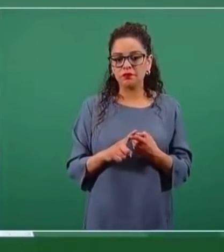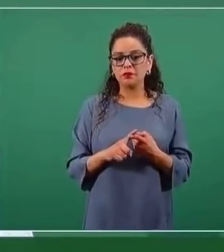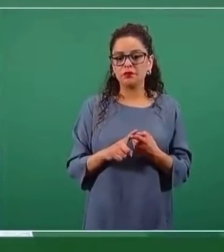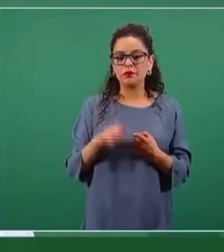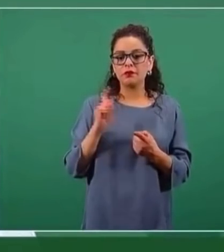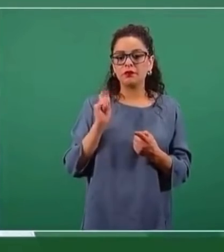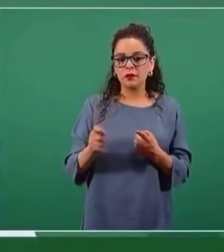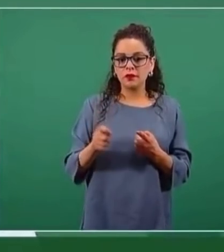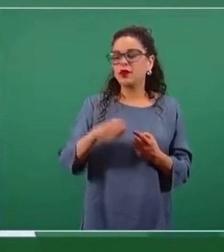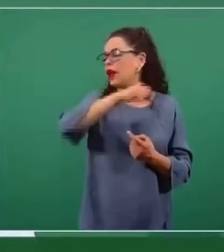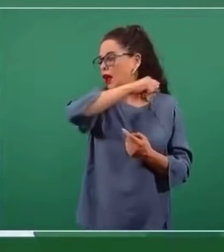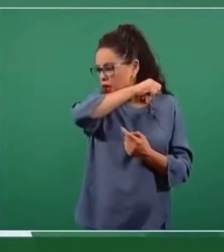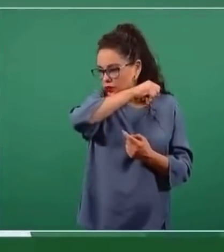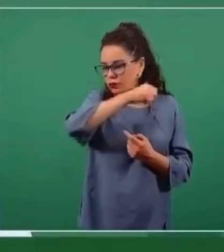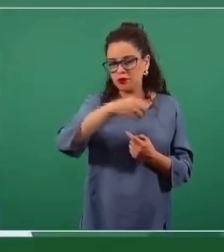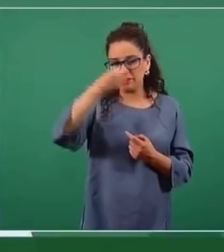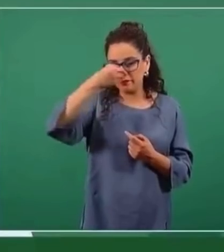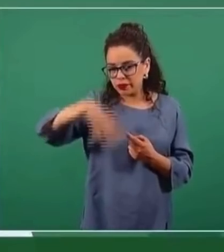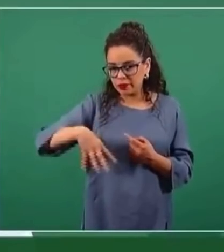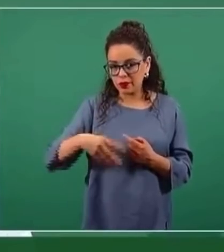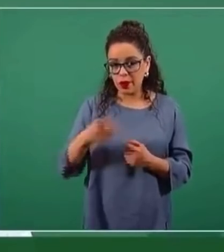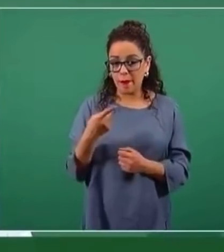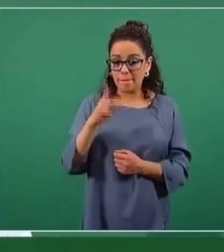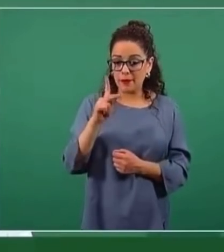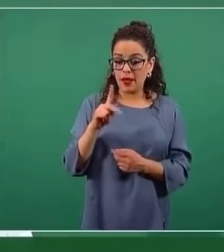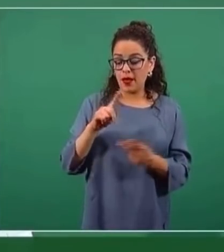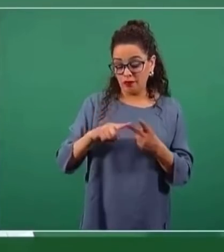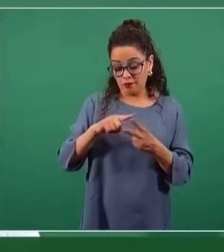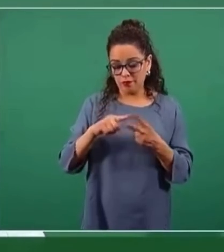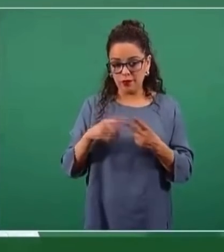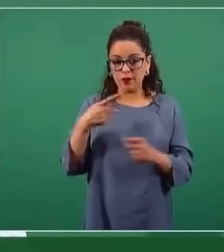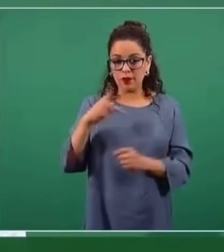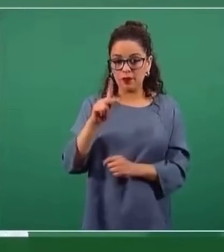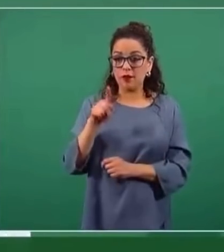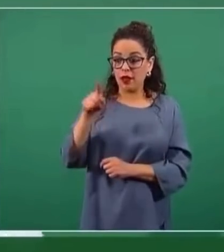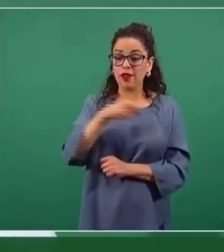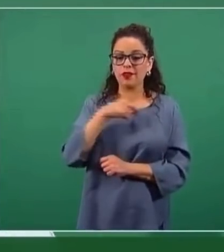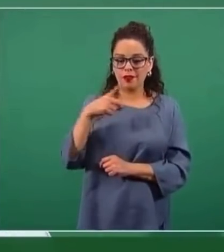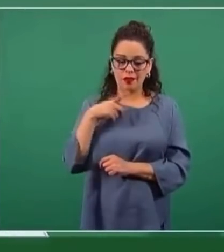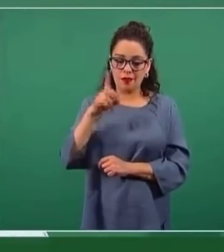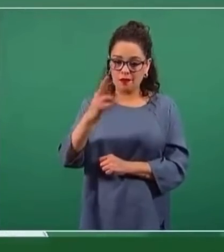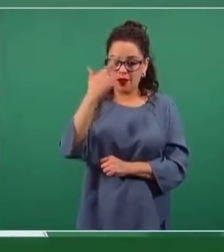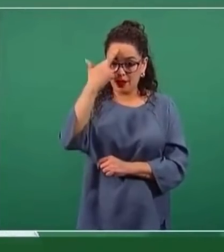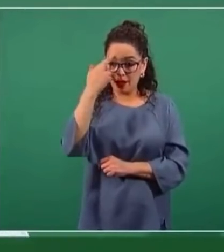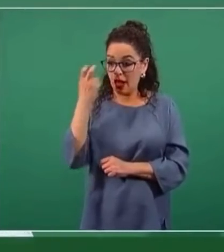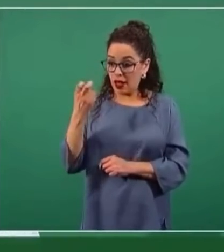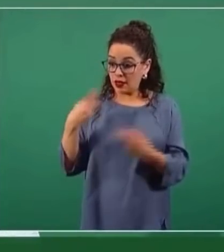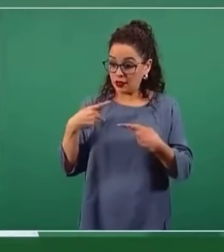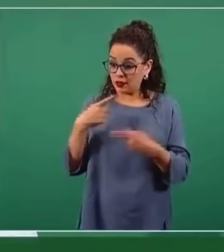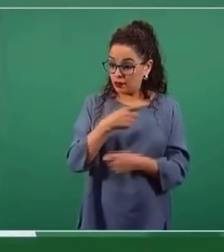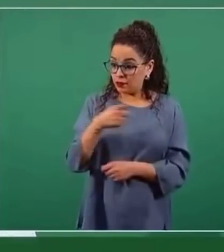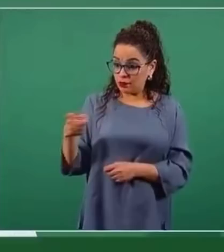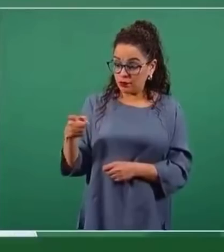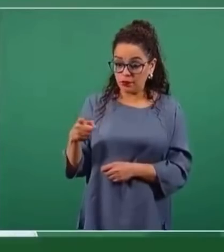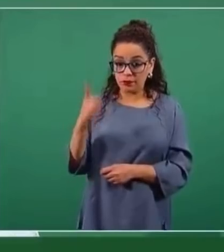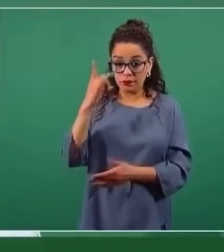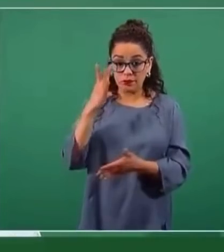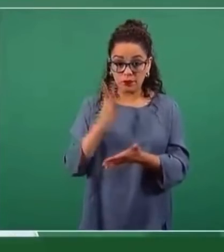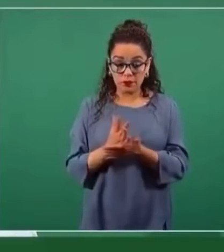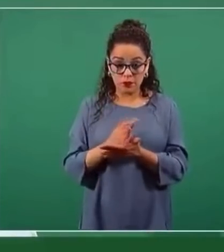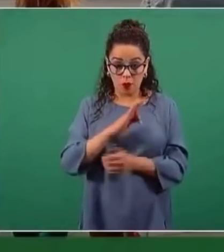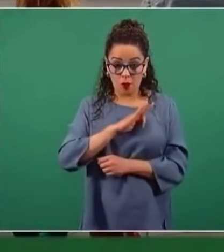estornudos. Sin embargo, Armando, es bueno recordar que no solamente estas personas tienen la